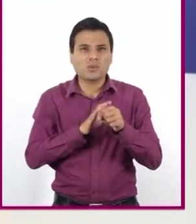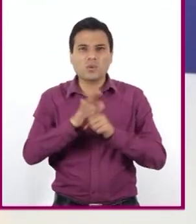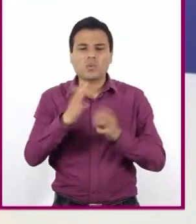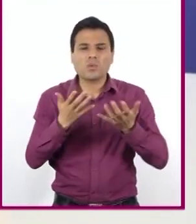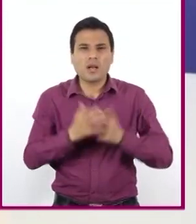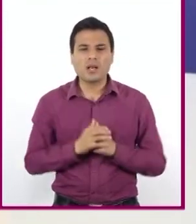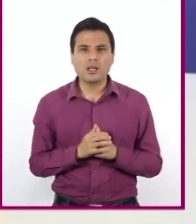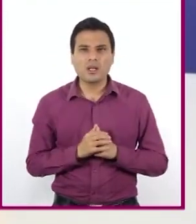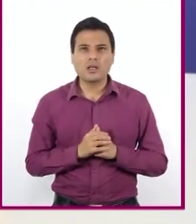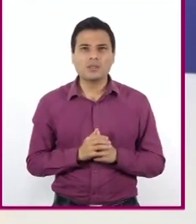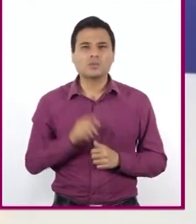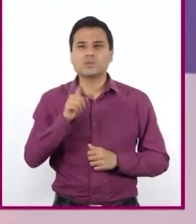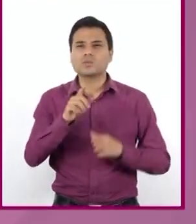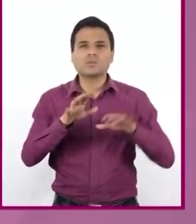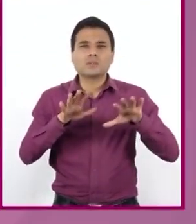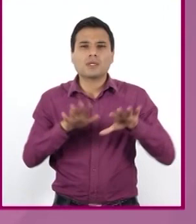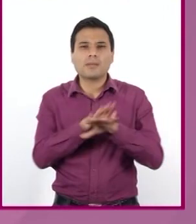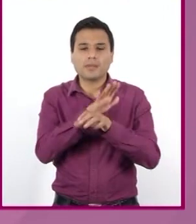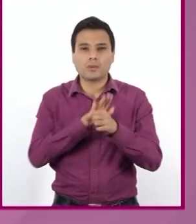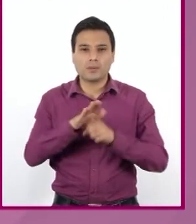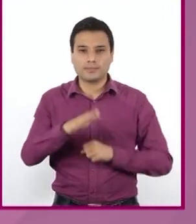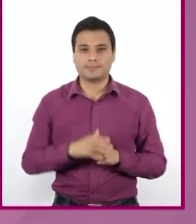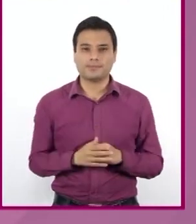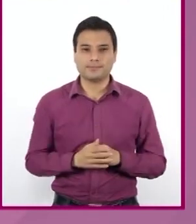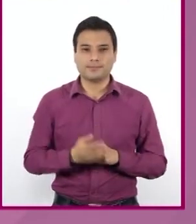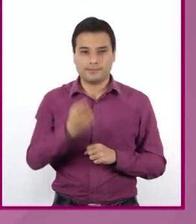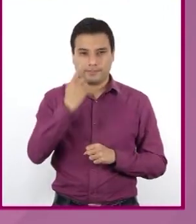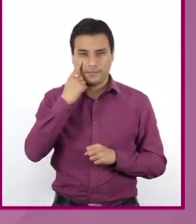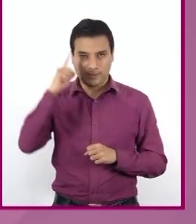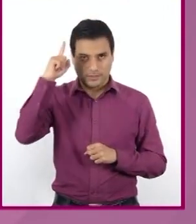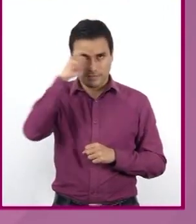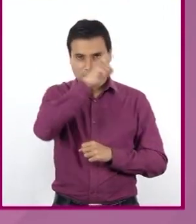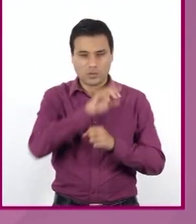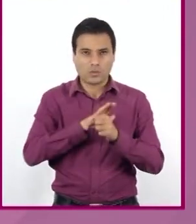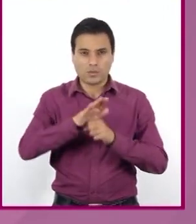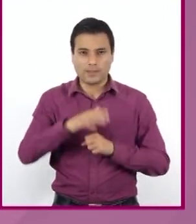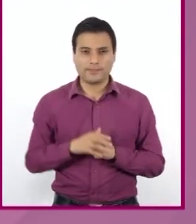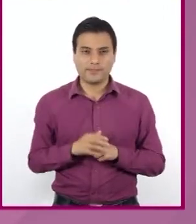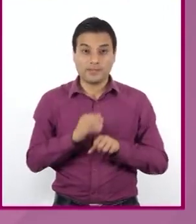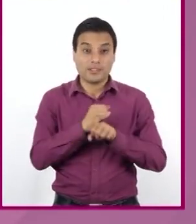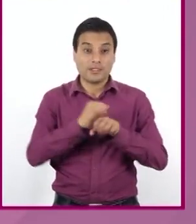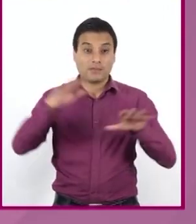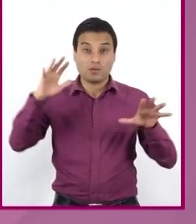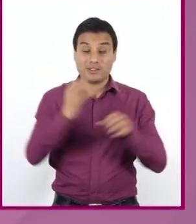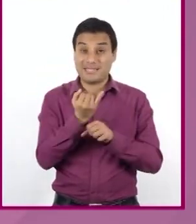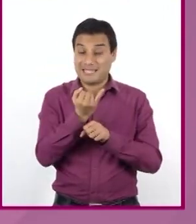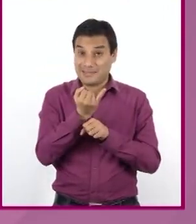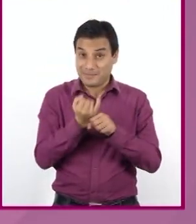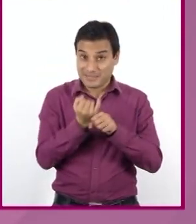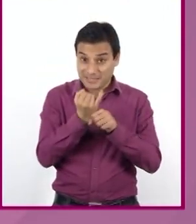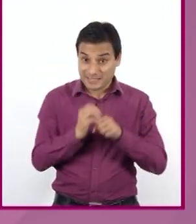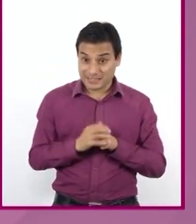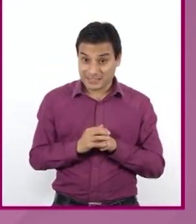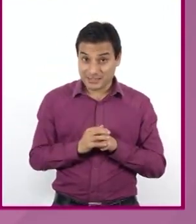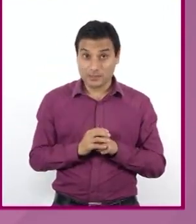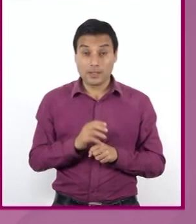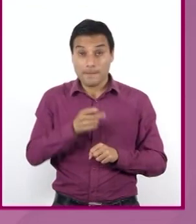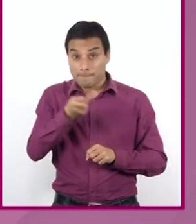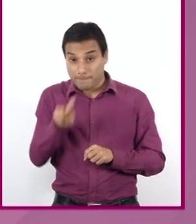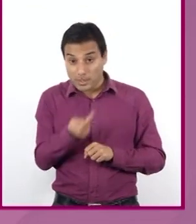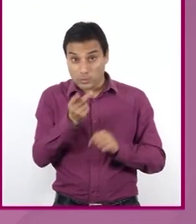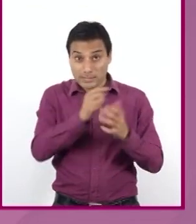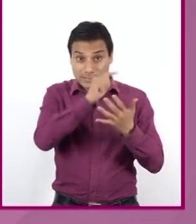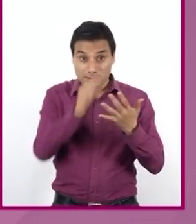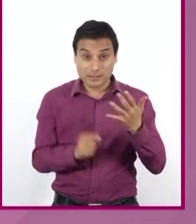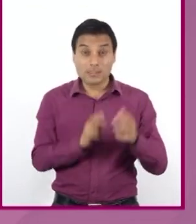qué cambiarían? Las dificultades que tuve fueron que al buscar información sobre mi tema no encontré las respuestas de las preguntas que